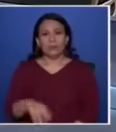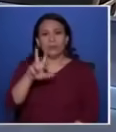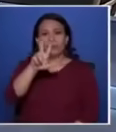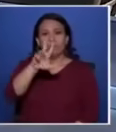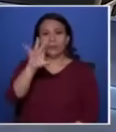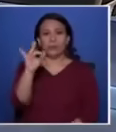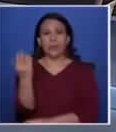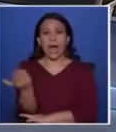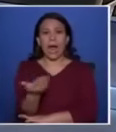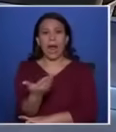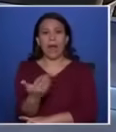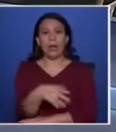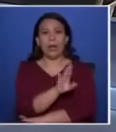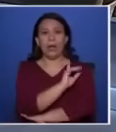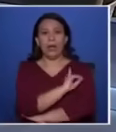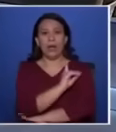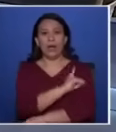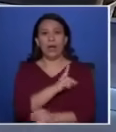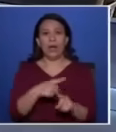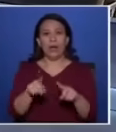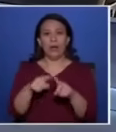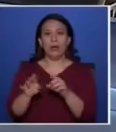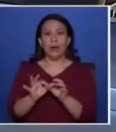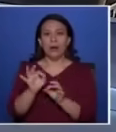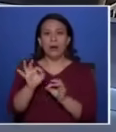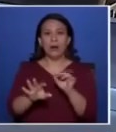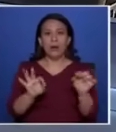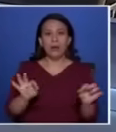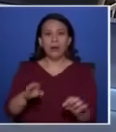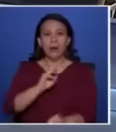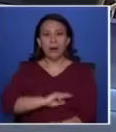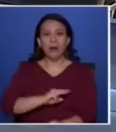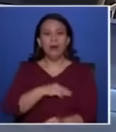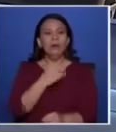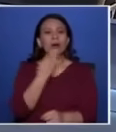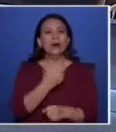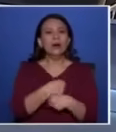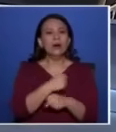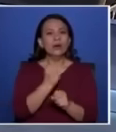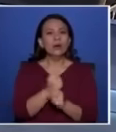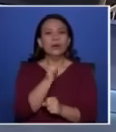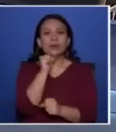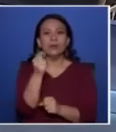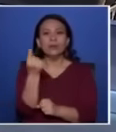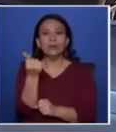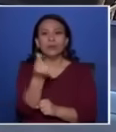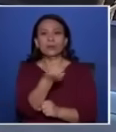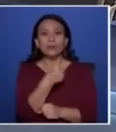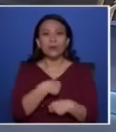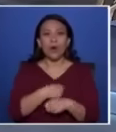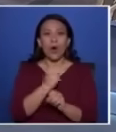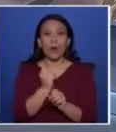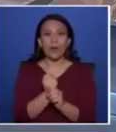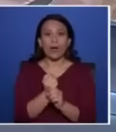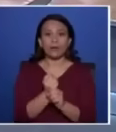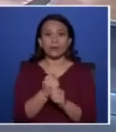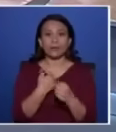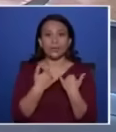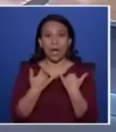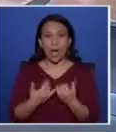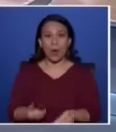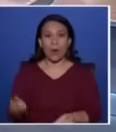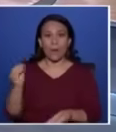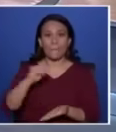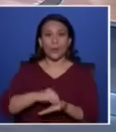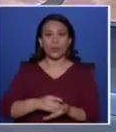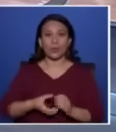38 alcaldes y delegados de otros cantones también analizaron cómo enfrentar la falta de dinero para ejecutar obras. Sí, lo que se propuso fue